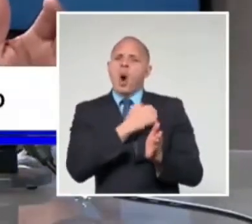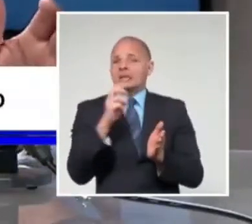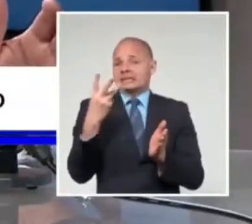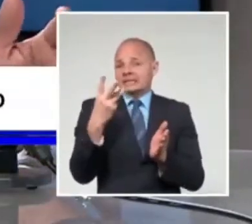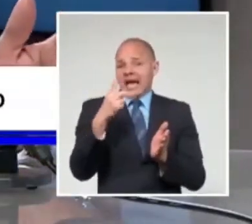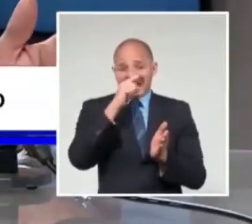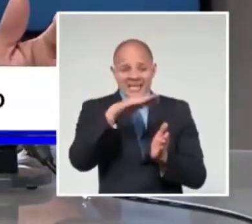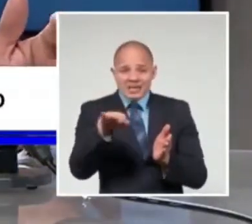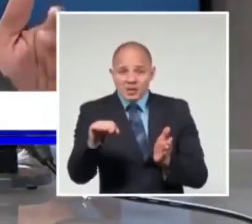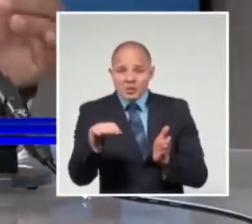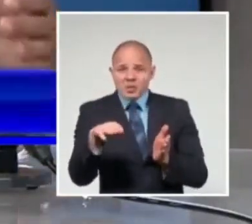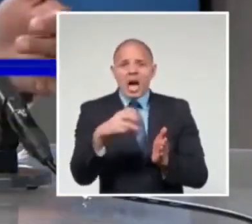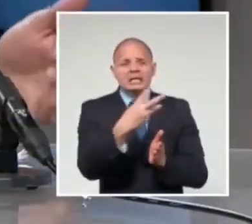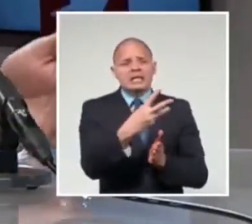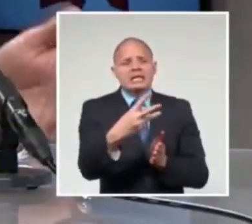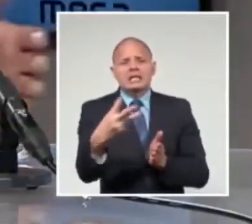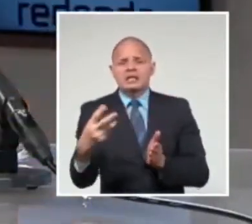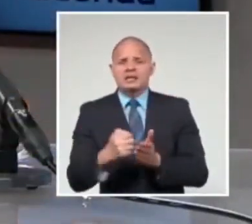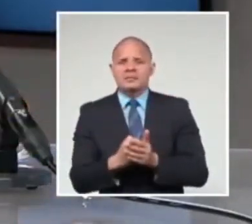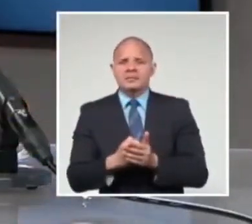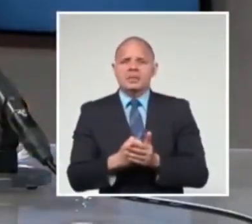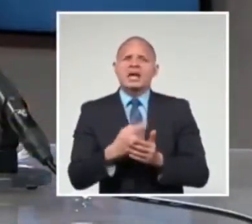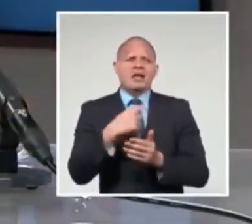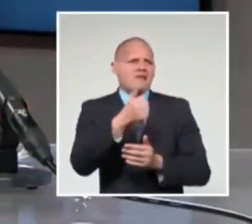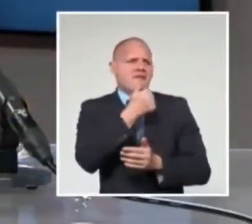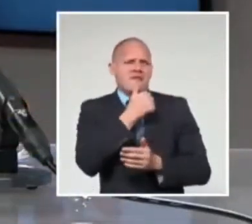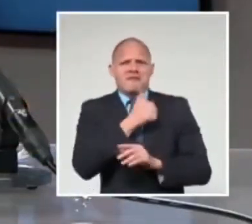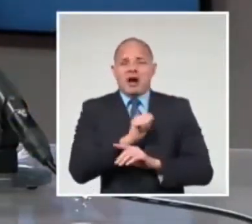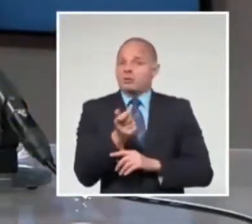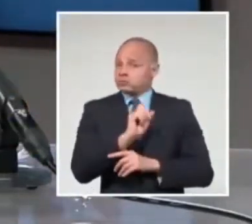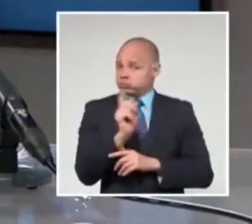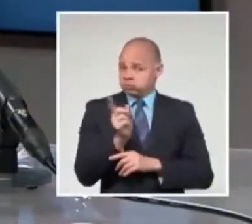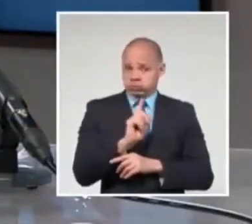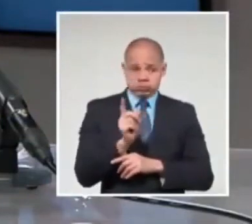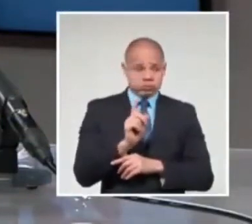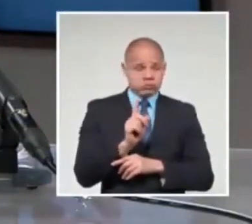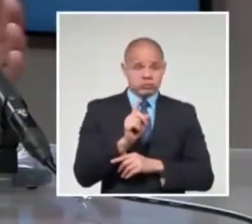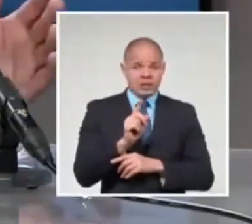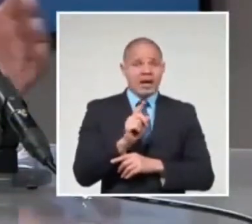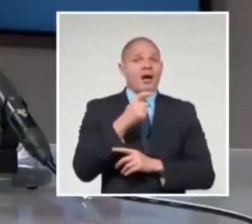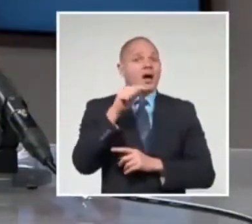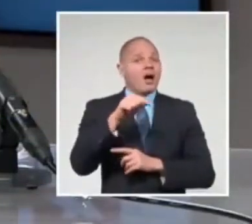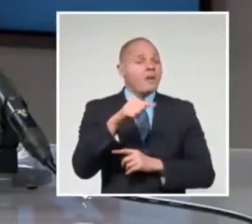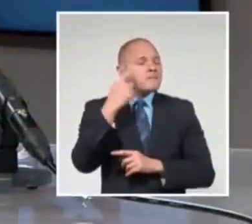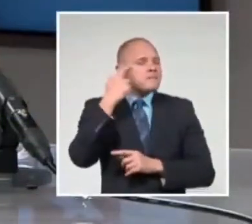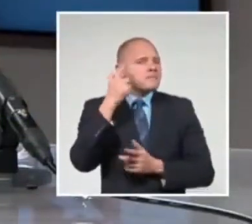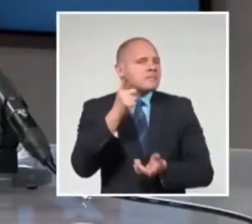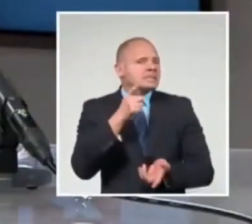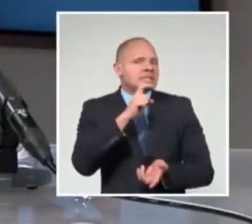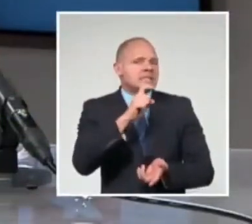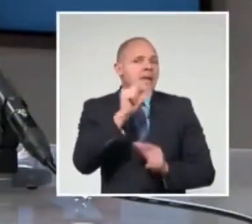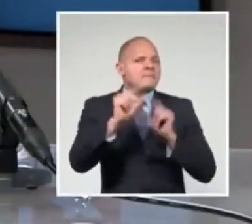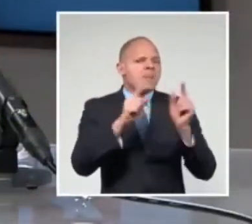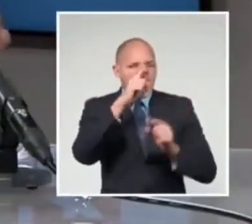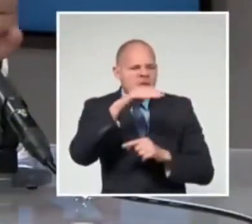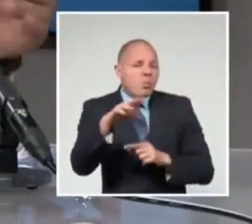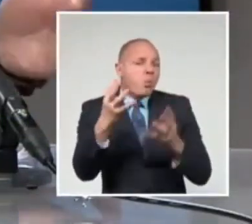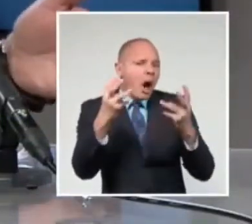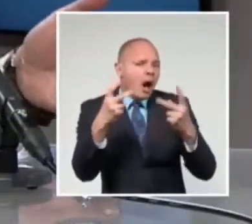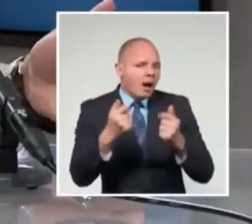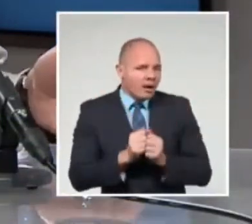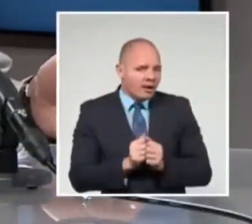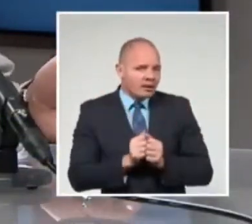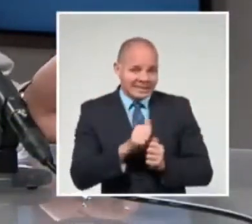recogidas por la televisión cubana. A mí me parece que hay un problema cultural que tendrá que cambiar y es que esa tarifa se paga con los